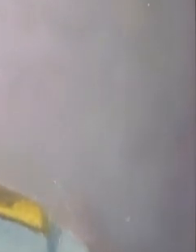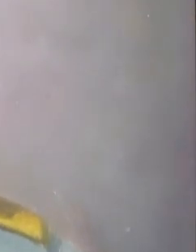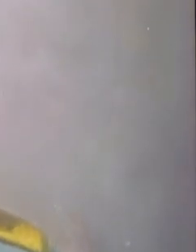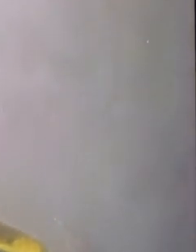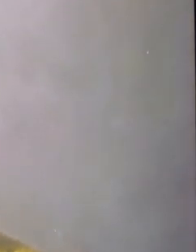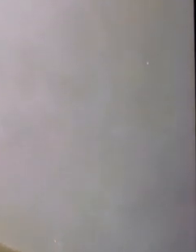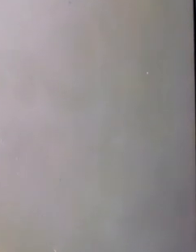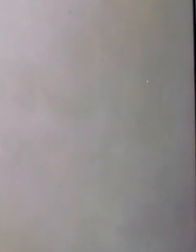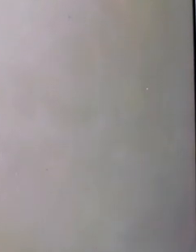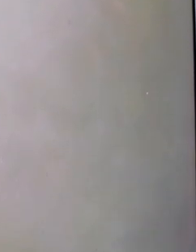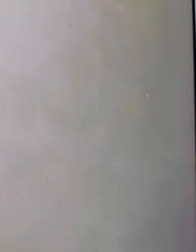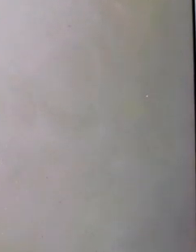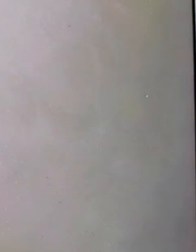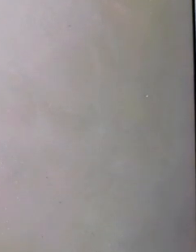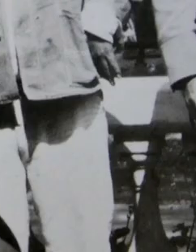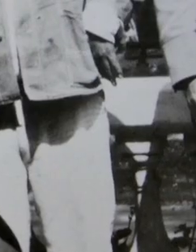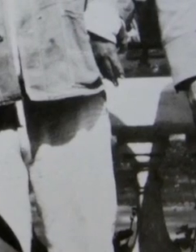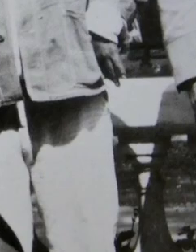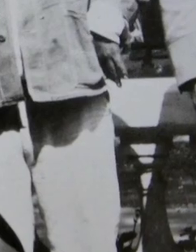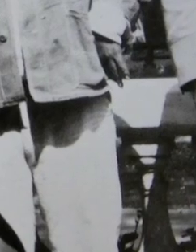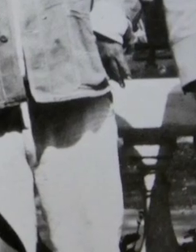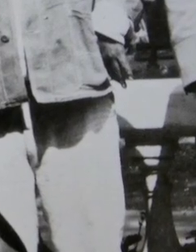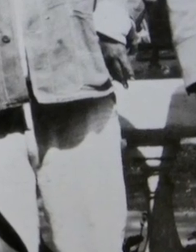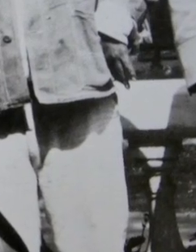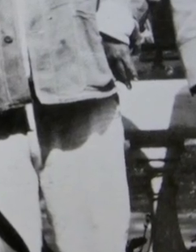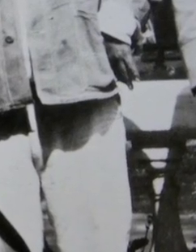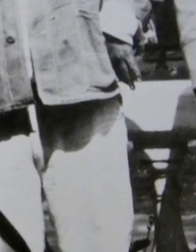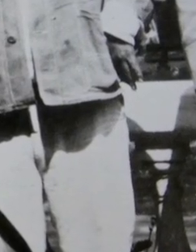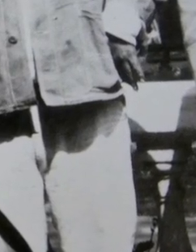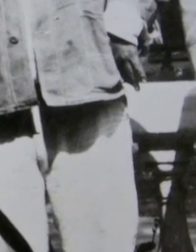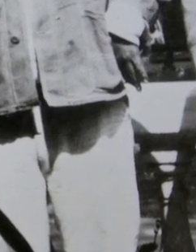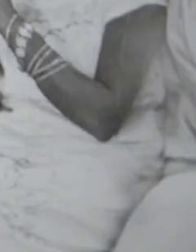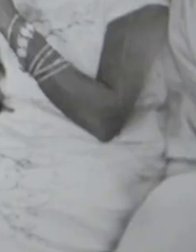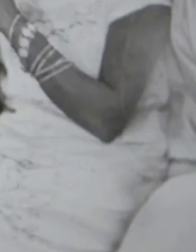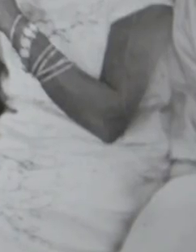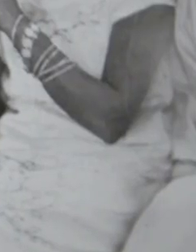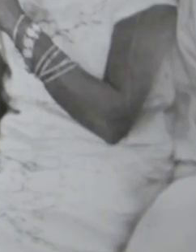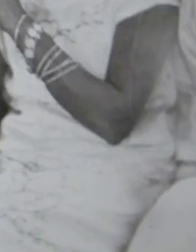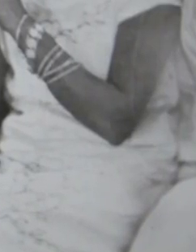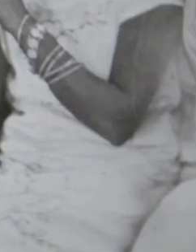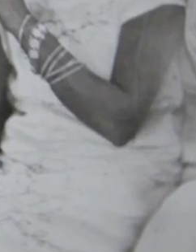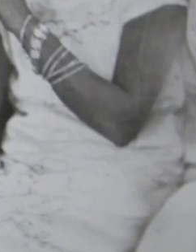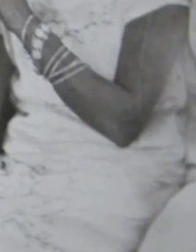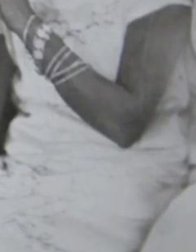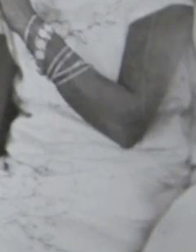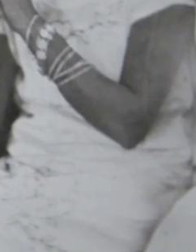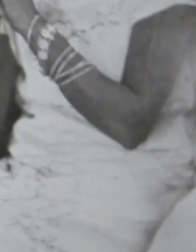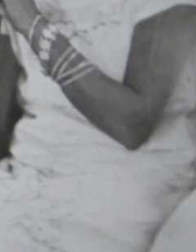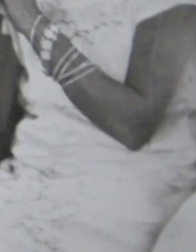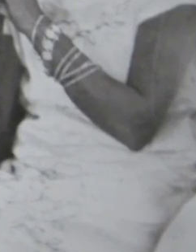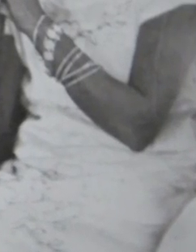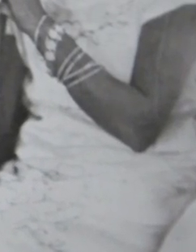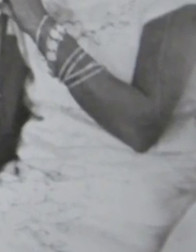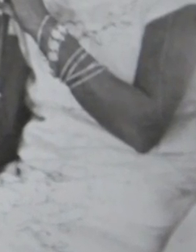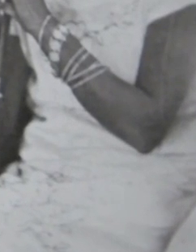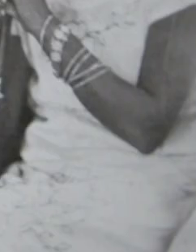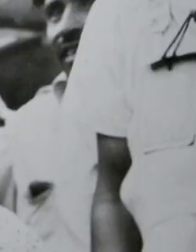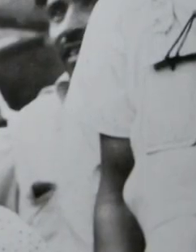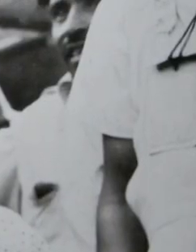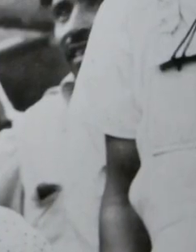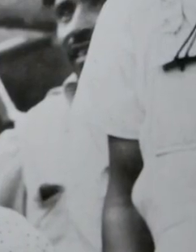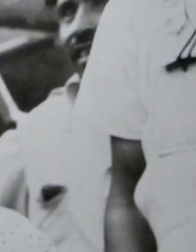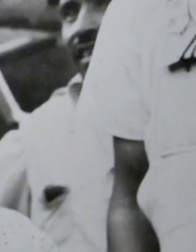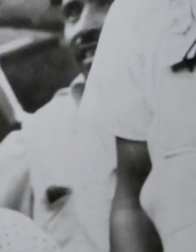ser general. En ese trayecto, mostró las cualidades que con los años lo harían uno de los mejores presidentes de nuestra